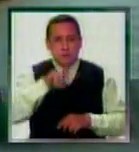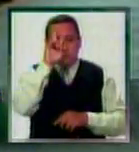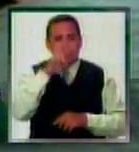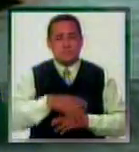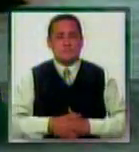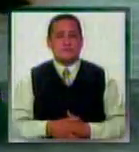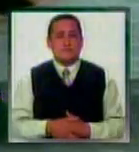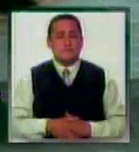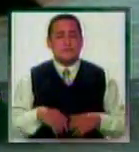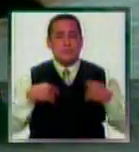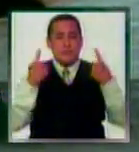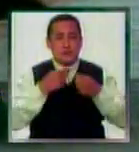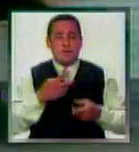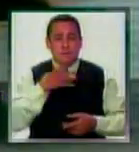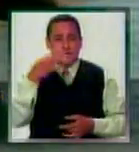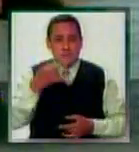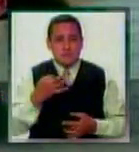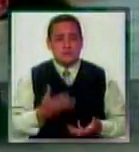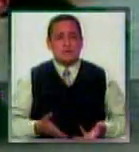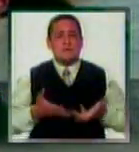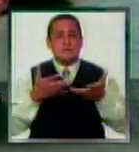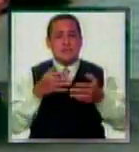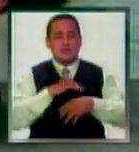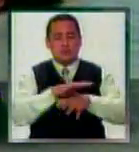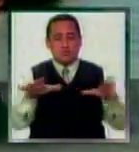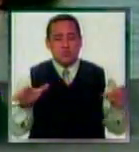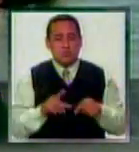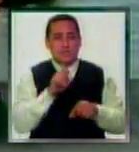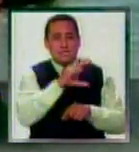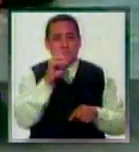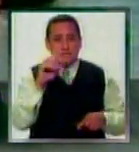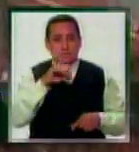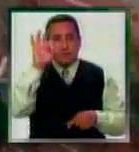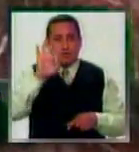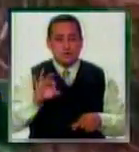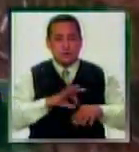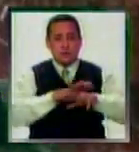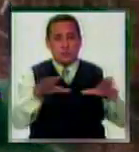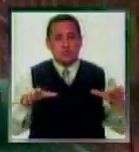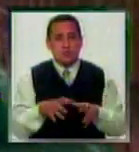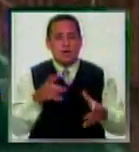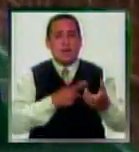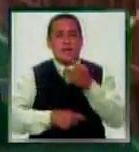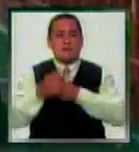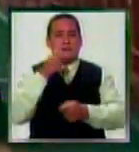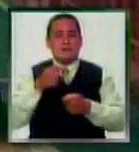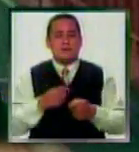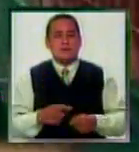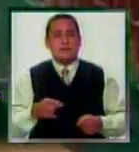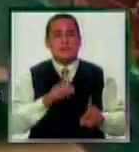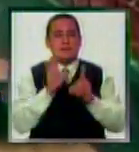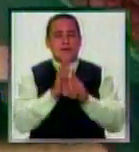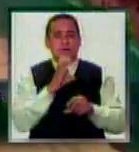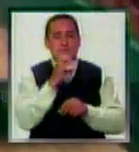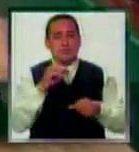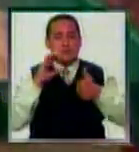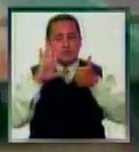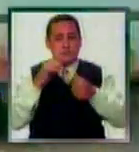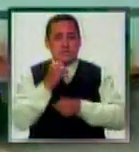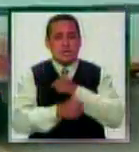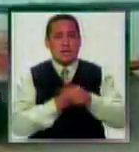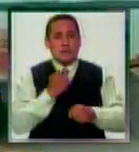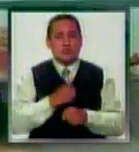La finalidad era clara: destinar el 100% del lote 88 a la exportación, y el Decreto 006 del